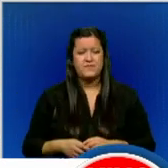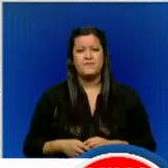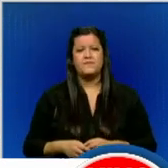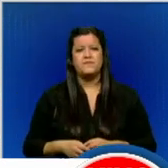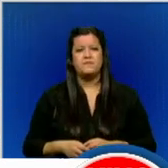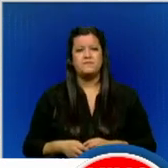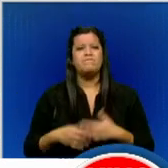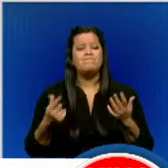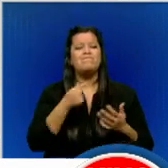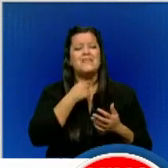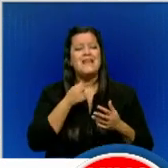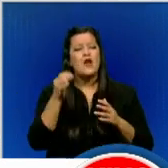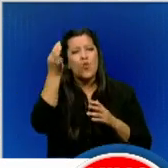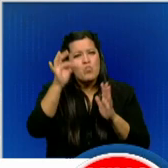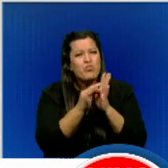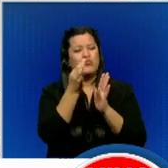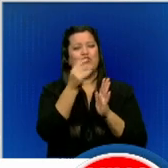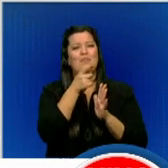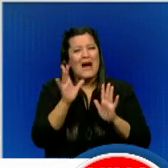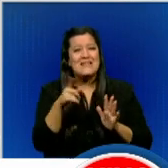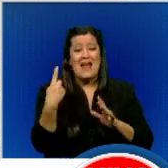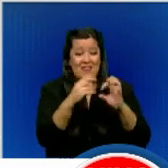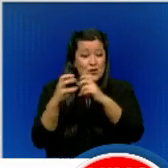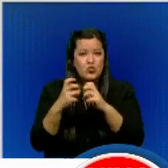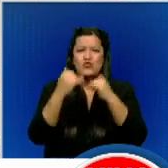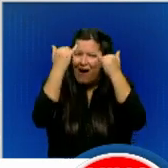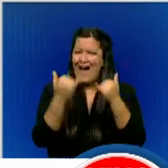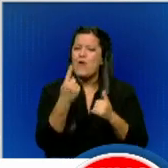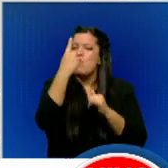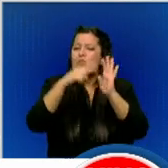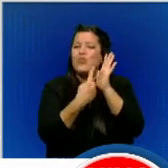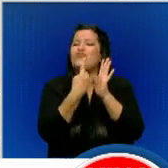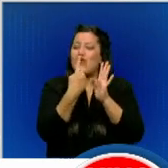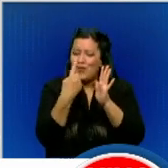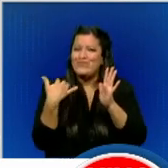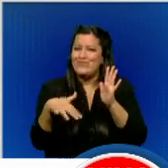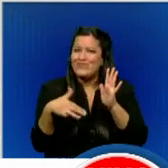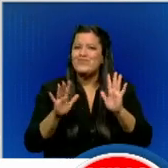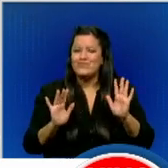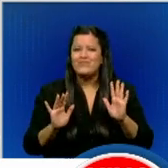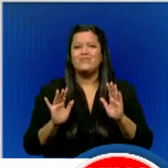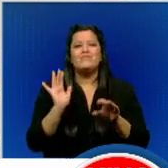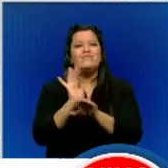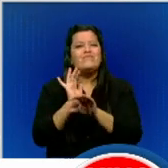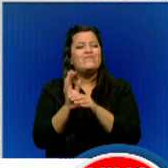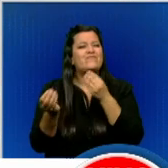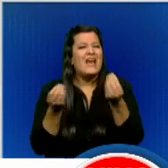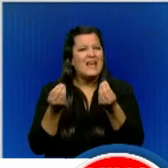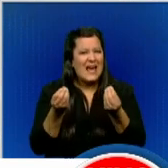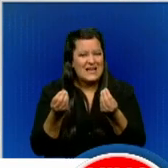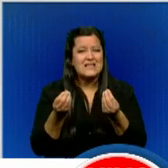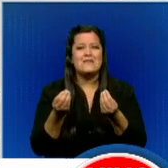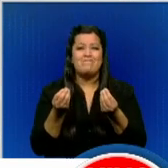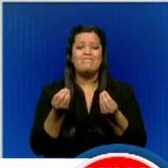y quisiera hacer un punto que me parece que está implícito en toda esta discusión de la ley que enmascara de alguna forma con otra